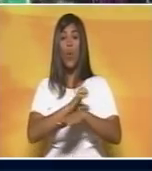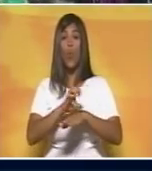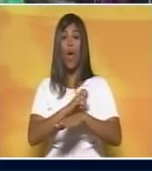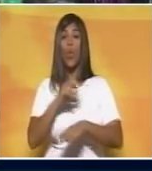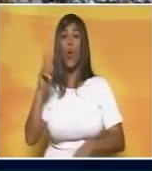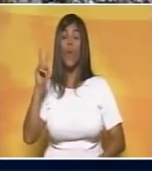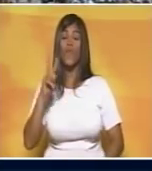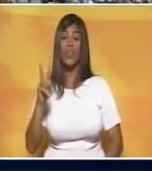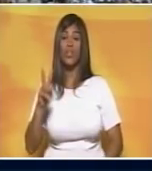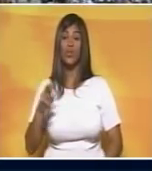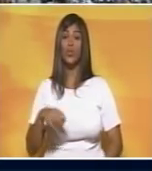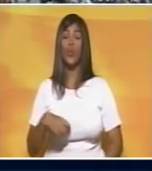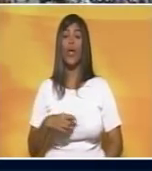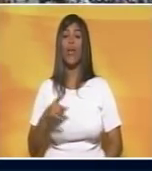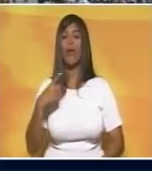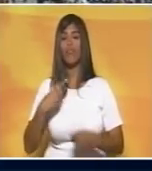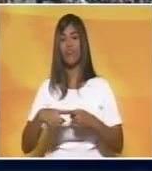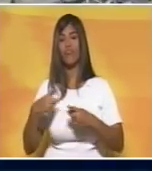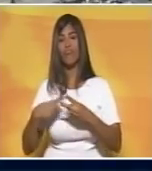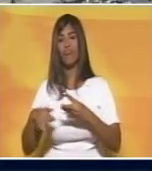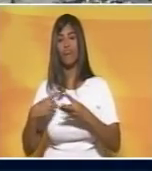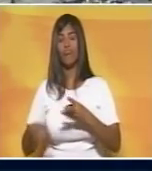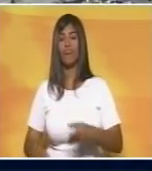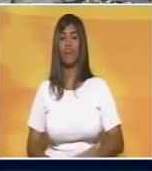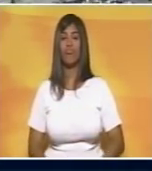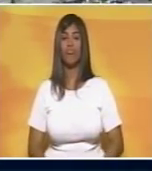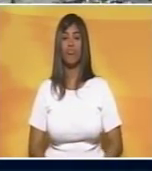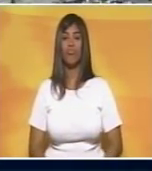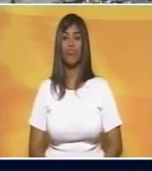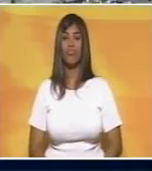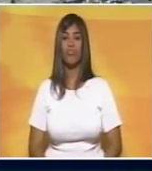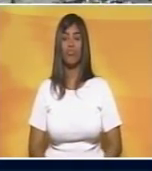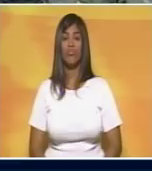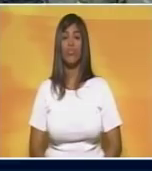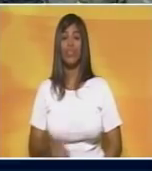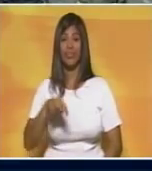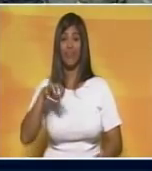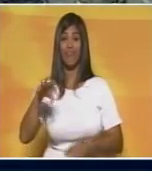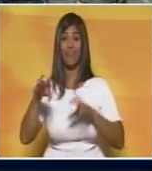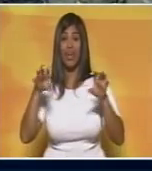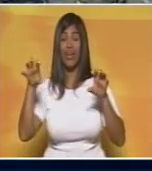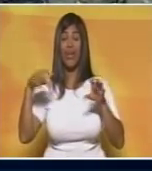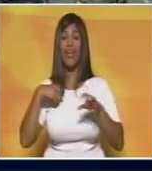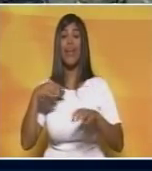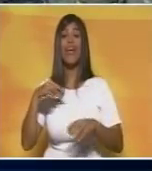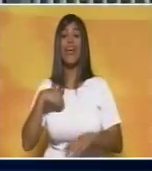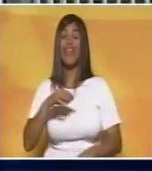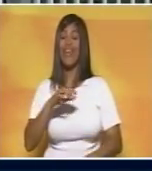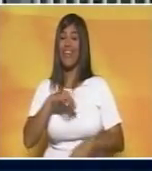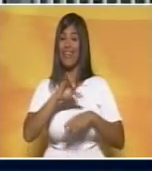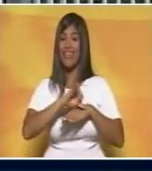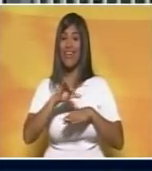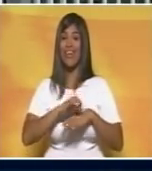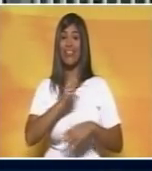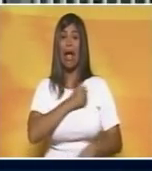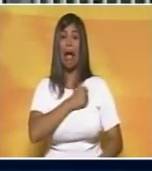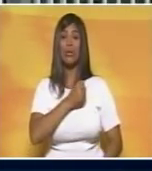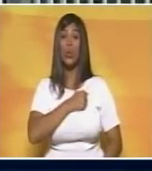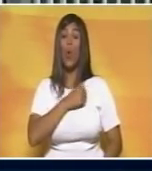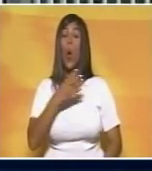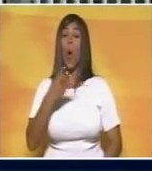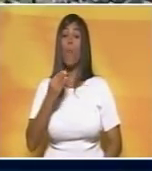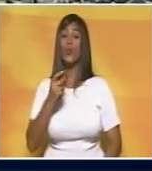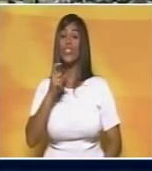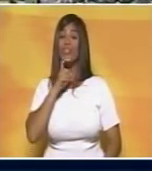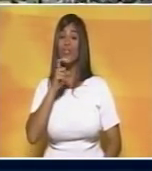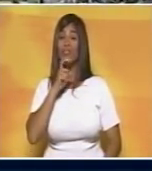Guyana, Surinam y Guayana Francesa. Zonas donde la Iglesia Católica experimenta muchas dificultades y